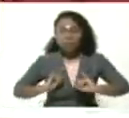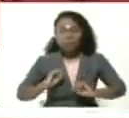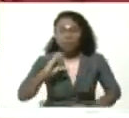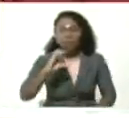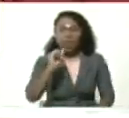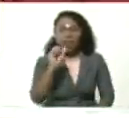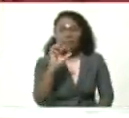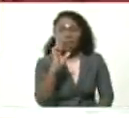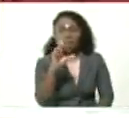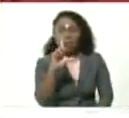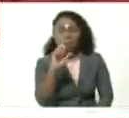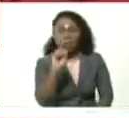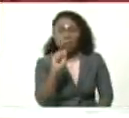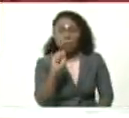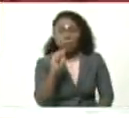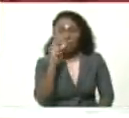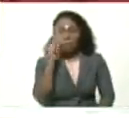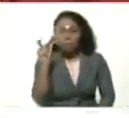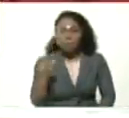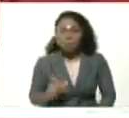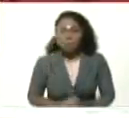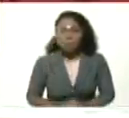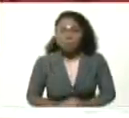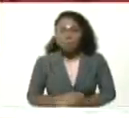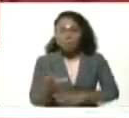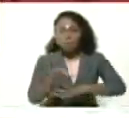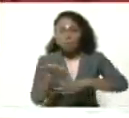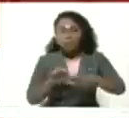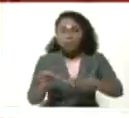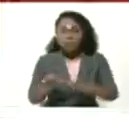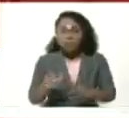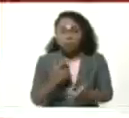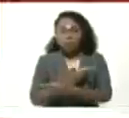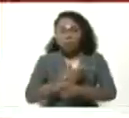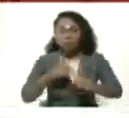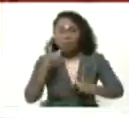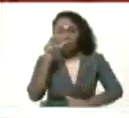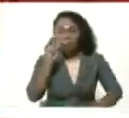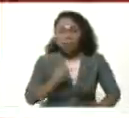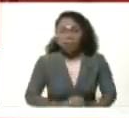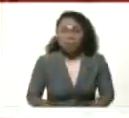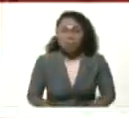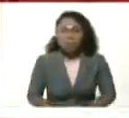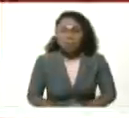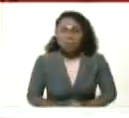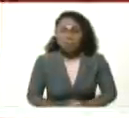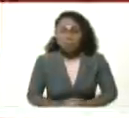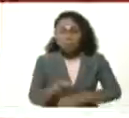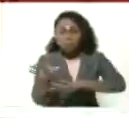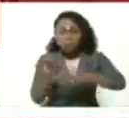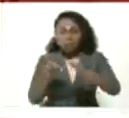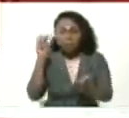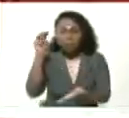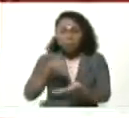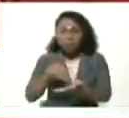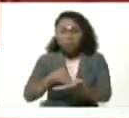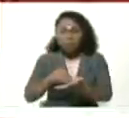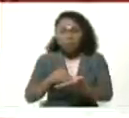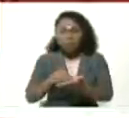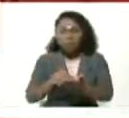Vidal. Municipio Libertad, Pablo Cariaco. Municipio Miranda, Ángel